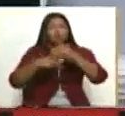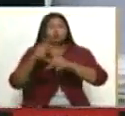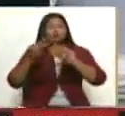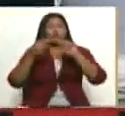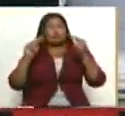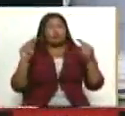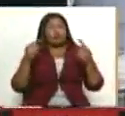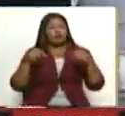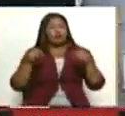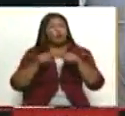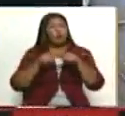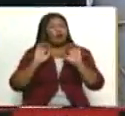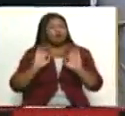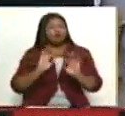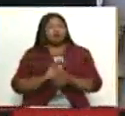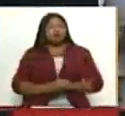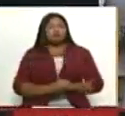paz.